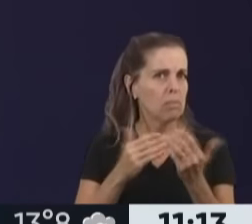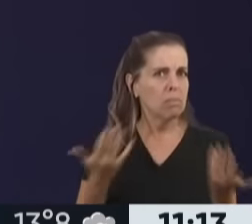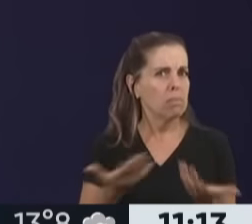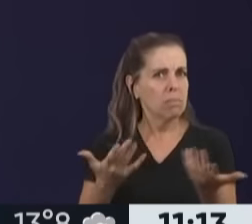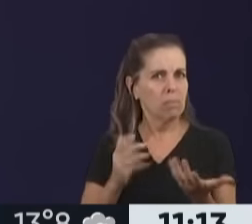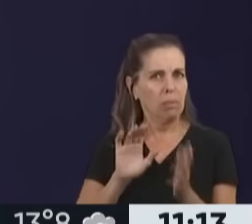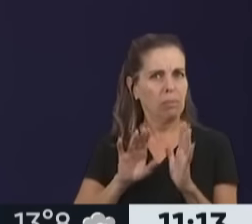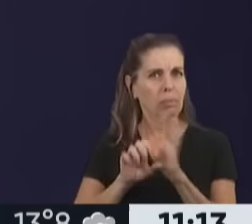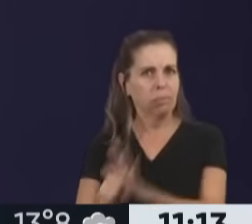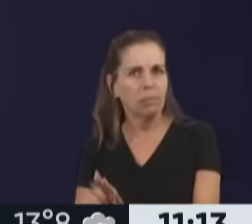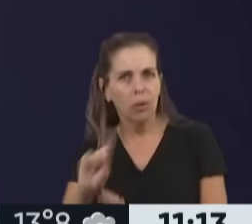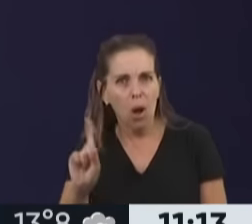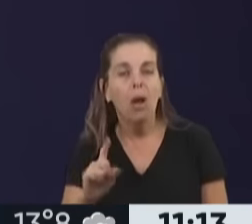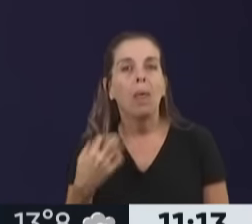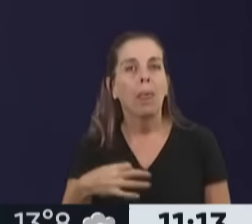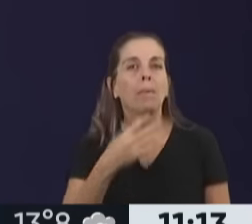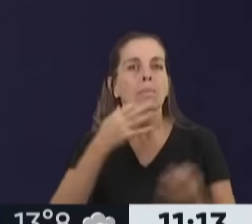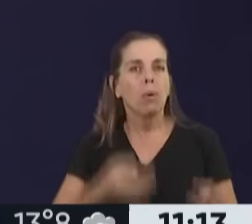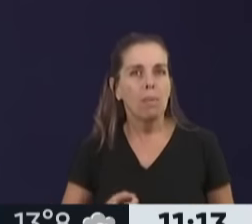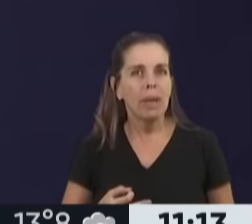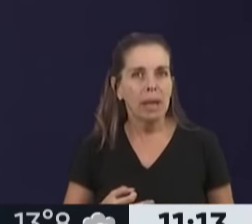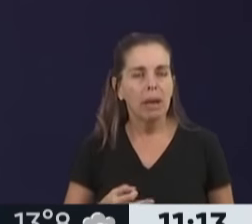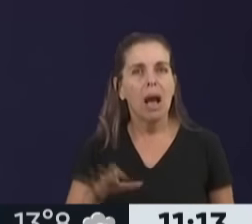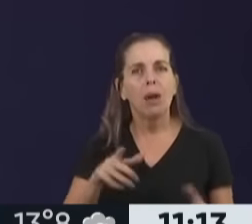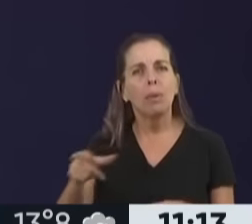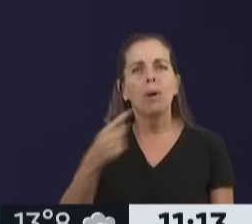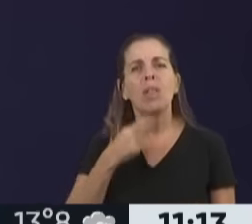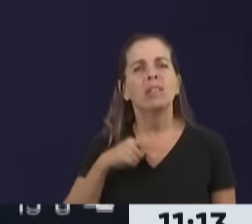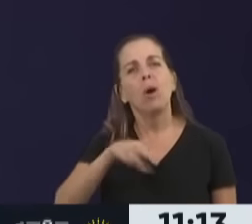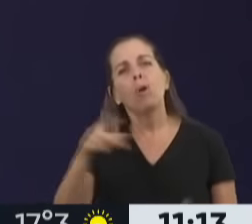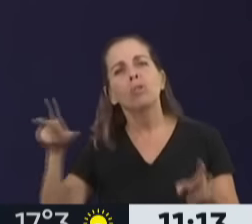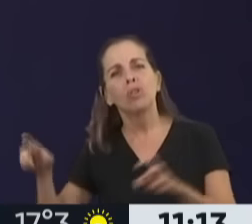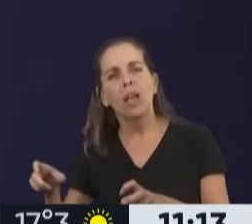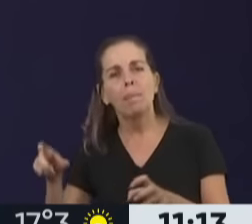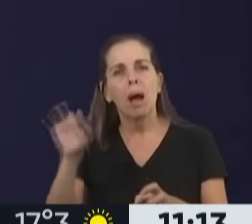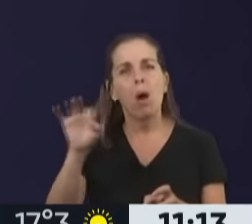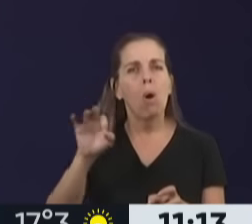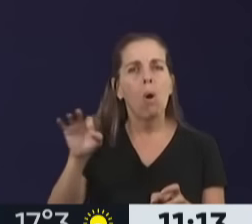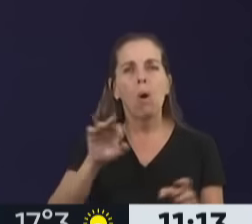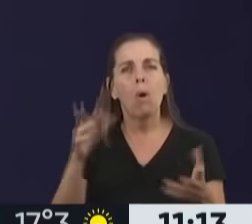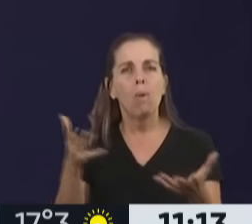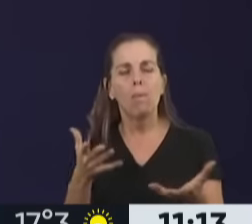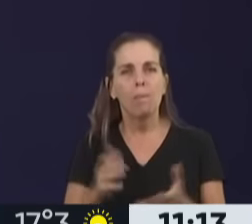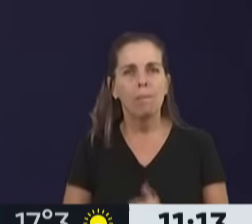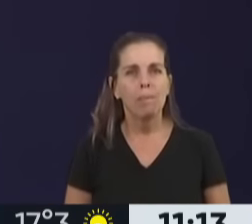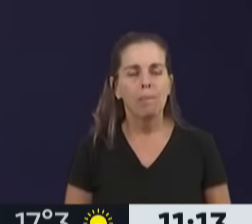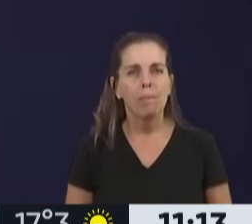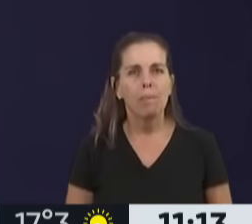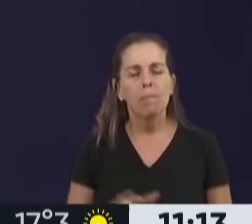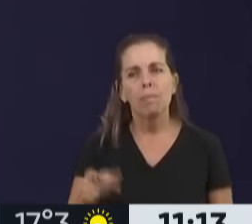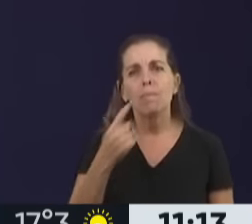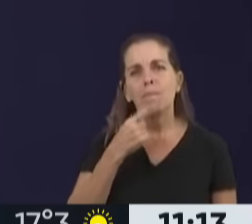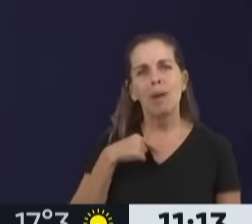administrativas que haya que cumplir tal vez vos te referís a otra cosa o o o o en la